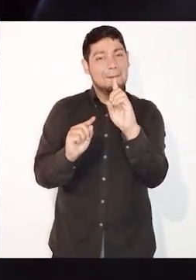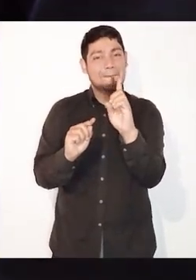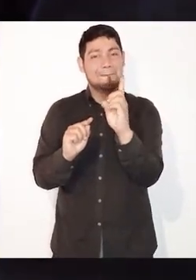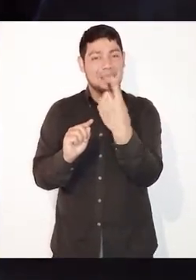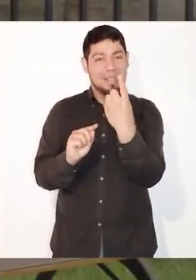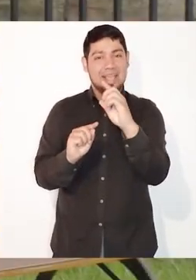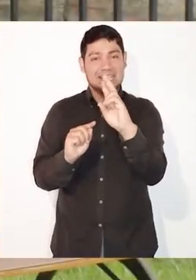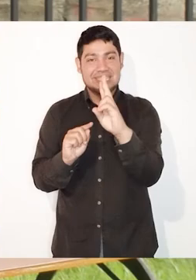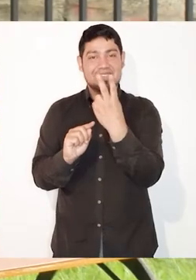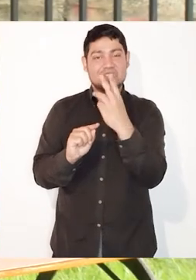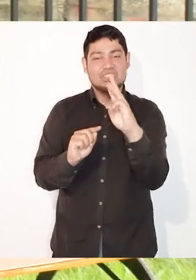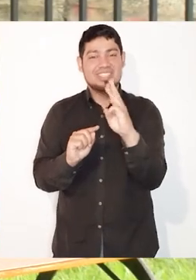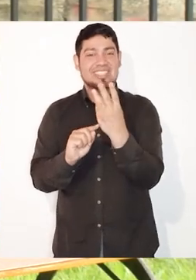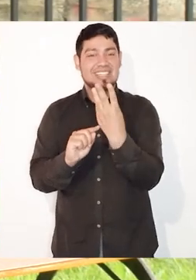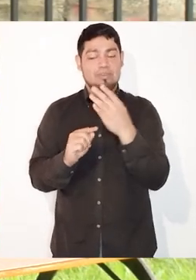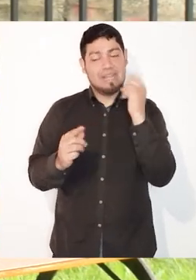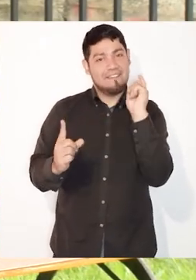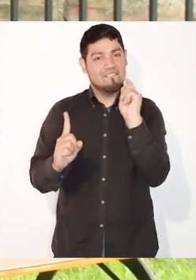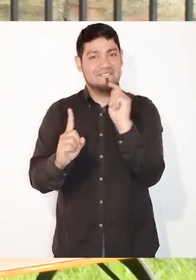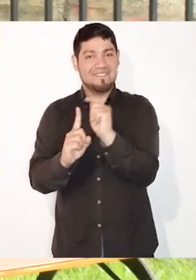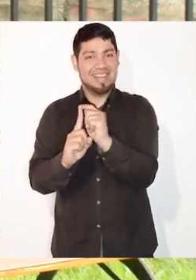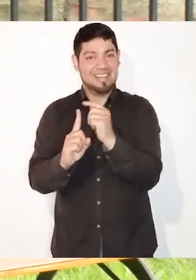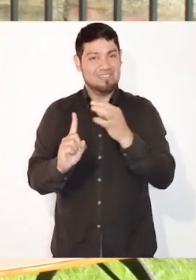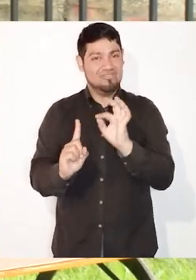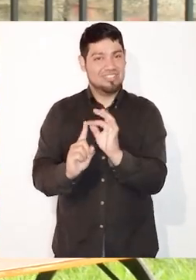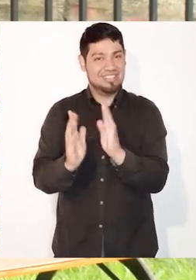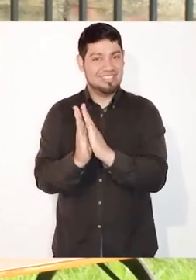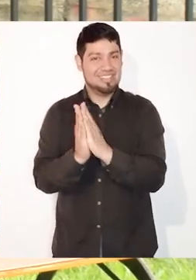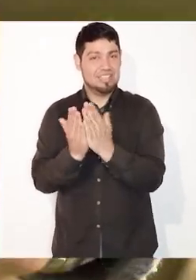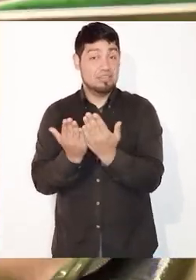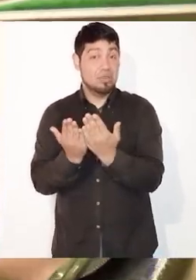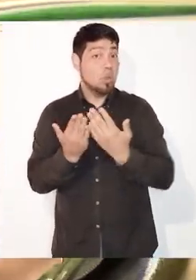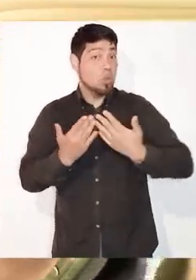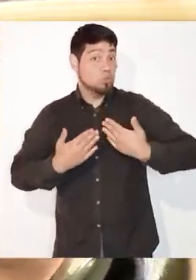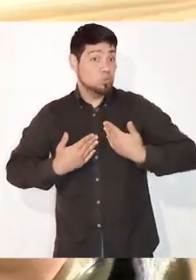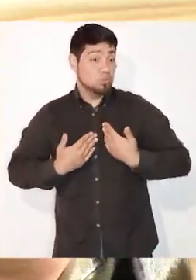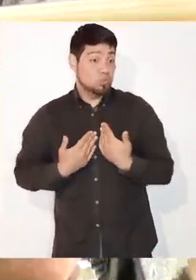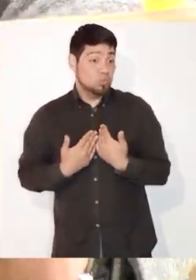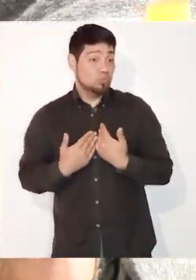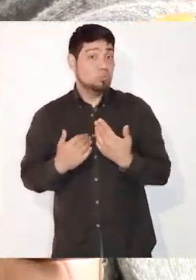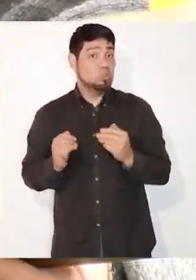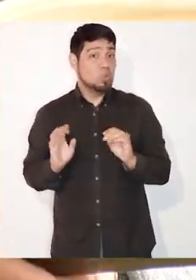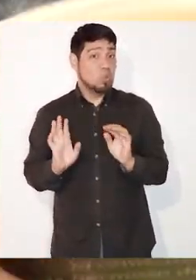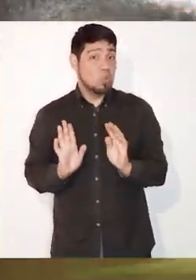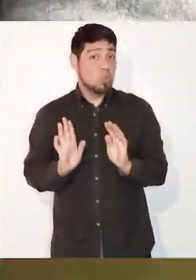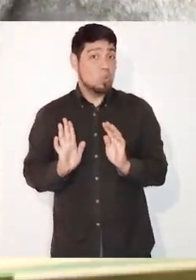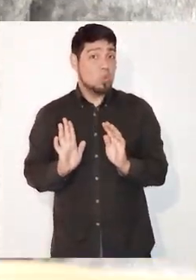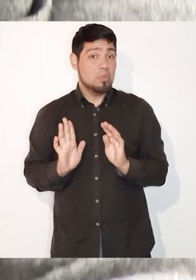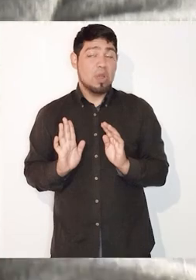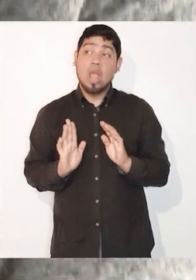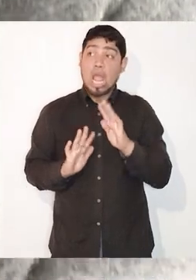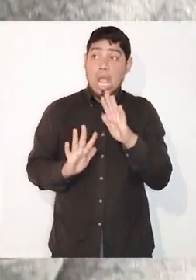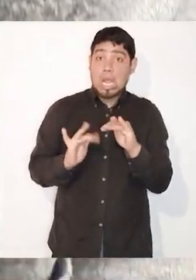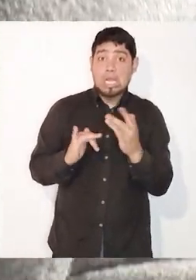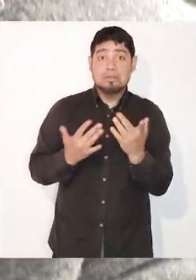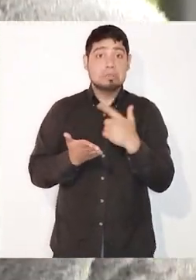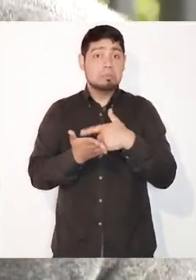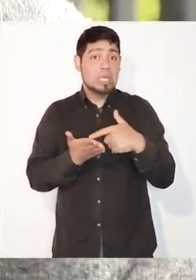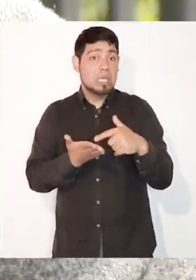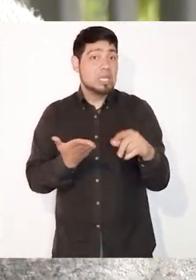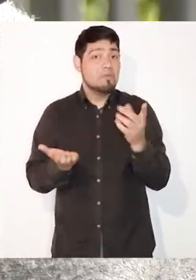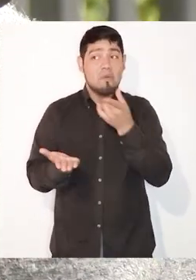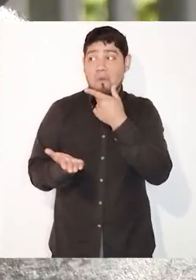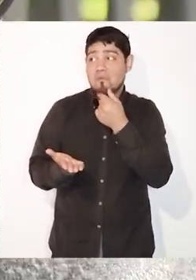que fueron producto de la casualidad, de ejercicios, qué sé yo. Yo tengo toda una primera zona de mi obra que solamente eso, ¿no?